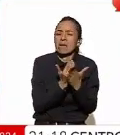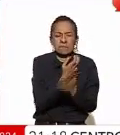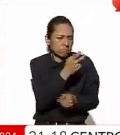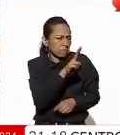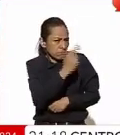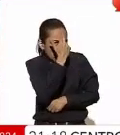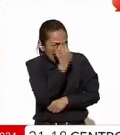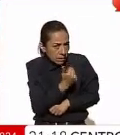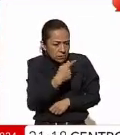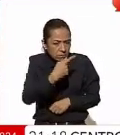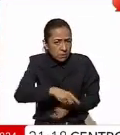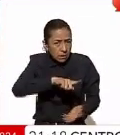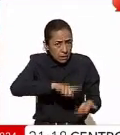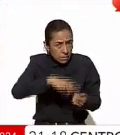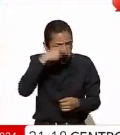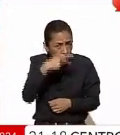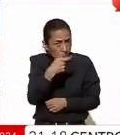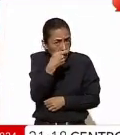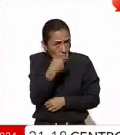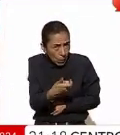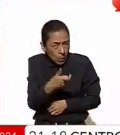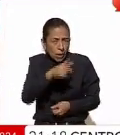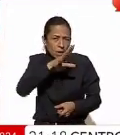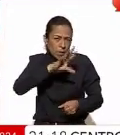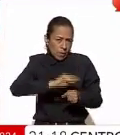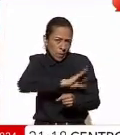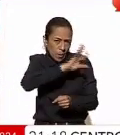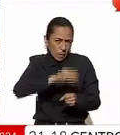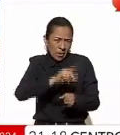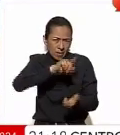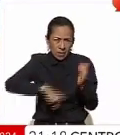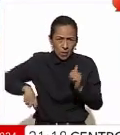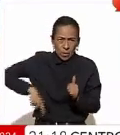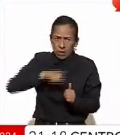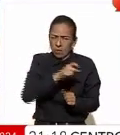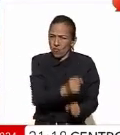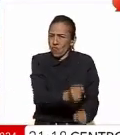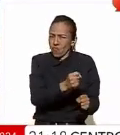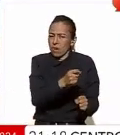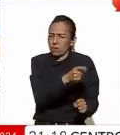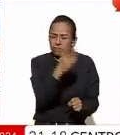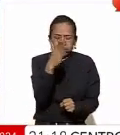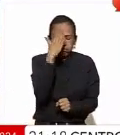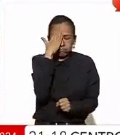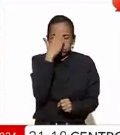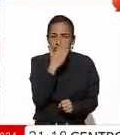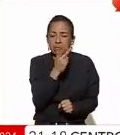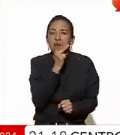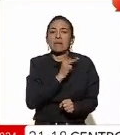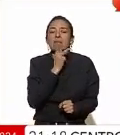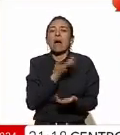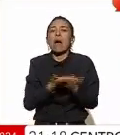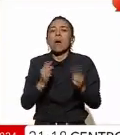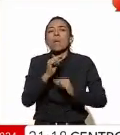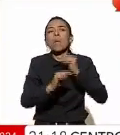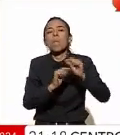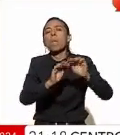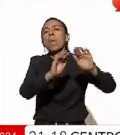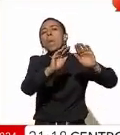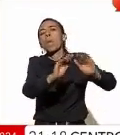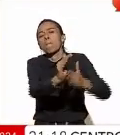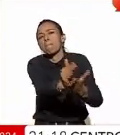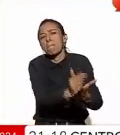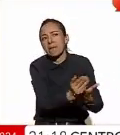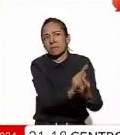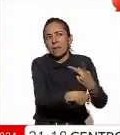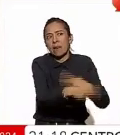en la economía mexicana, toda la administración pública estaba petrolizada y tuvo que iniciarse un proceso de despetrolización. Claro. Yo me quiero referir